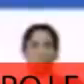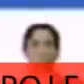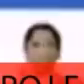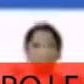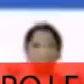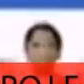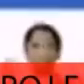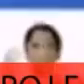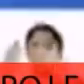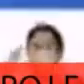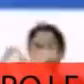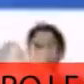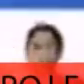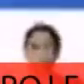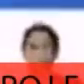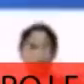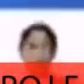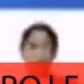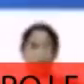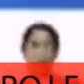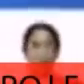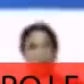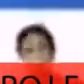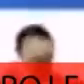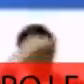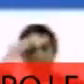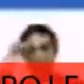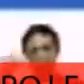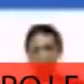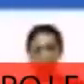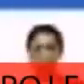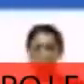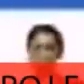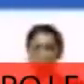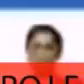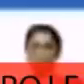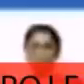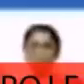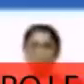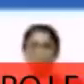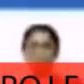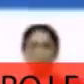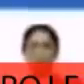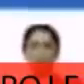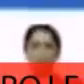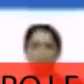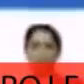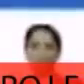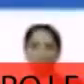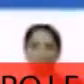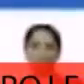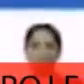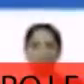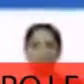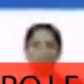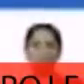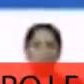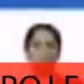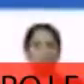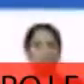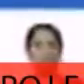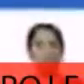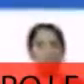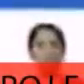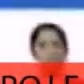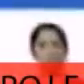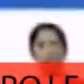para poder sobrevivir? Yo creo que simplemente lo que les queda es salir antes de esto al exilio, y decir que tienen un gobierno en el exilio, y buscar